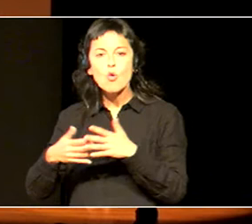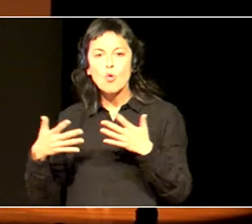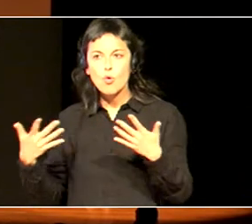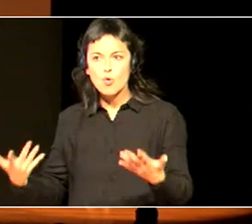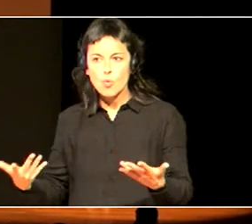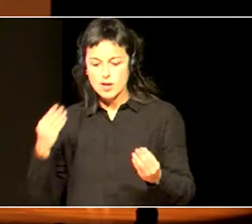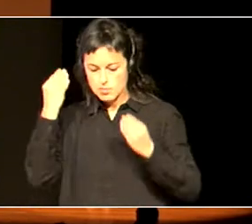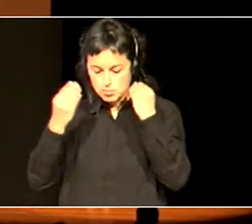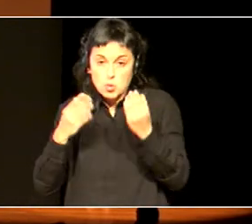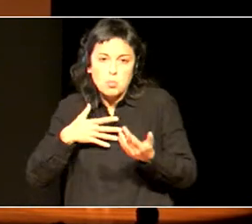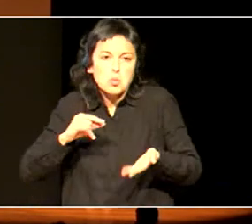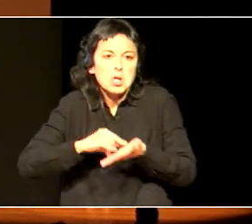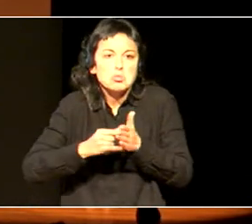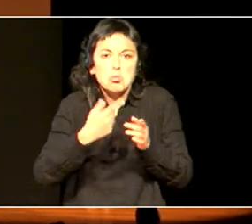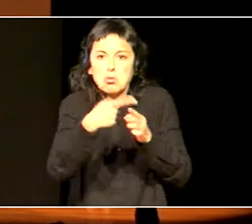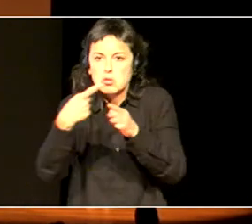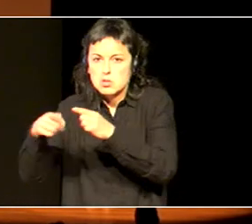más de una resolución. No es